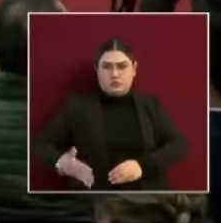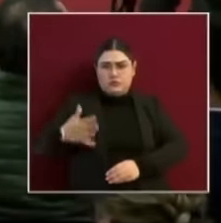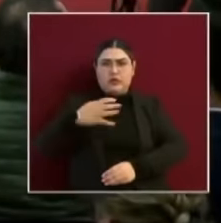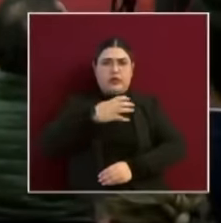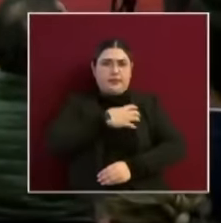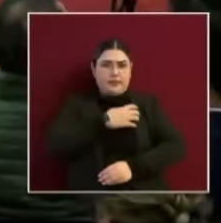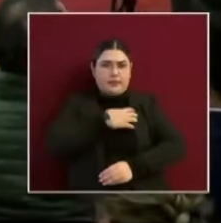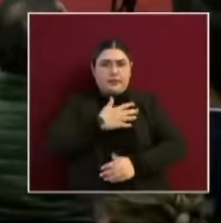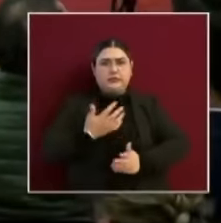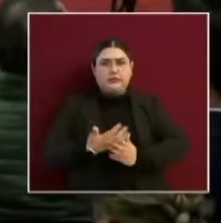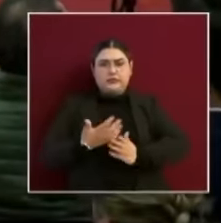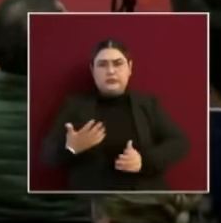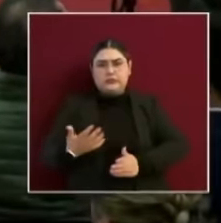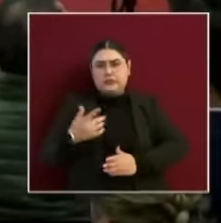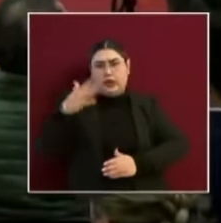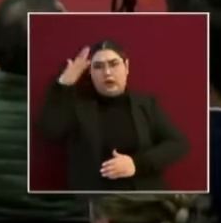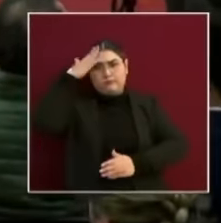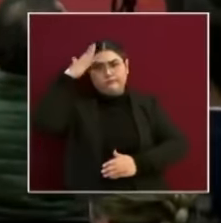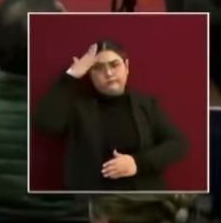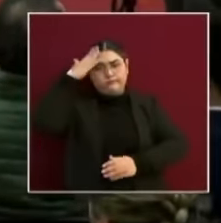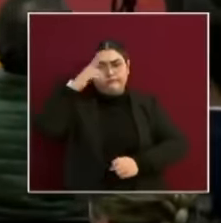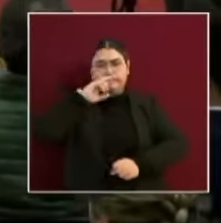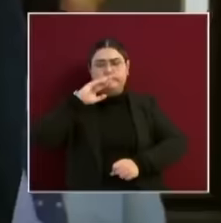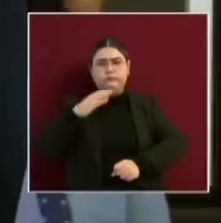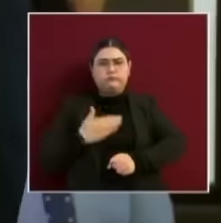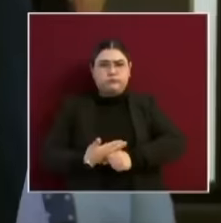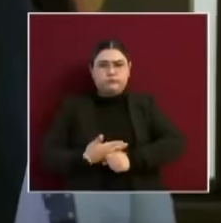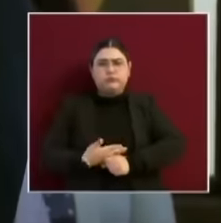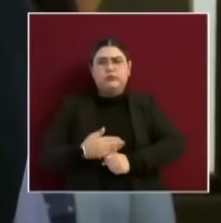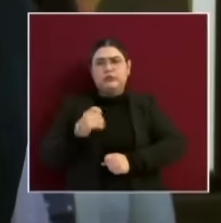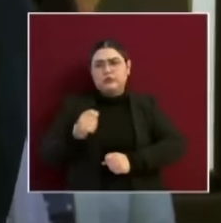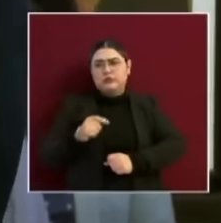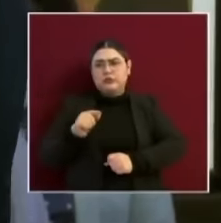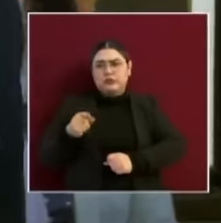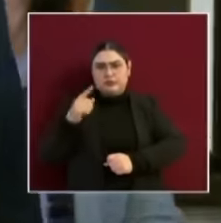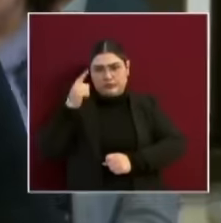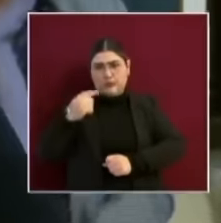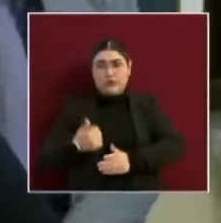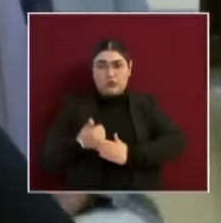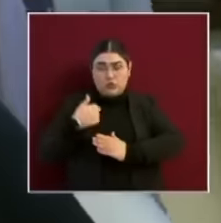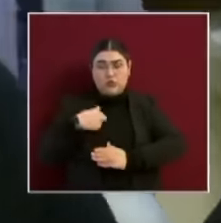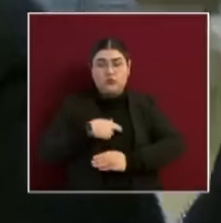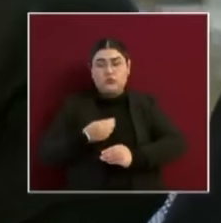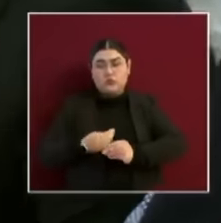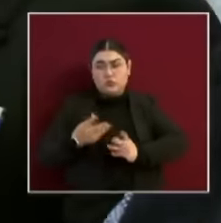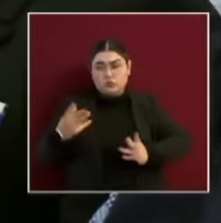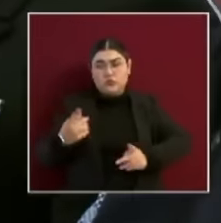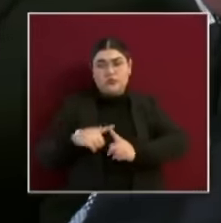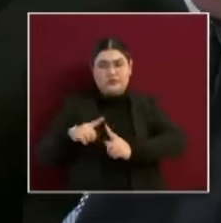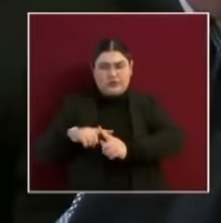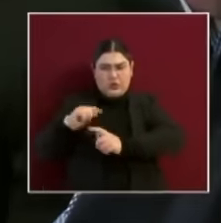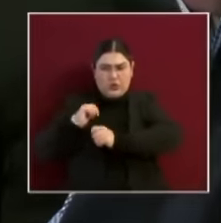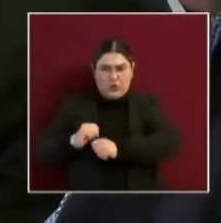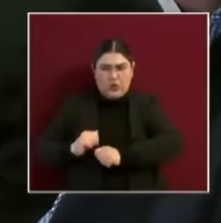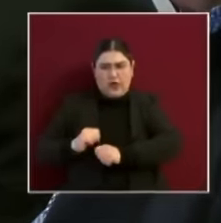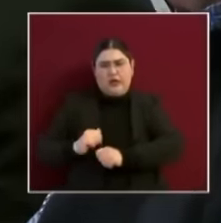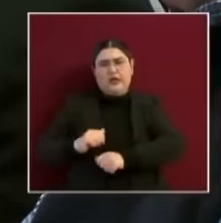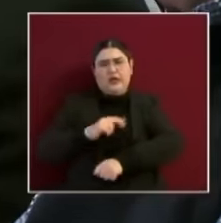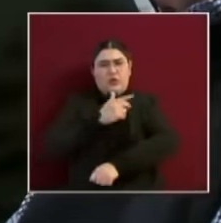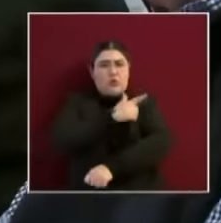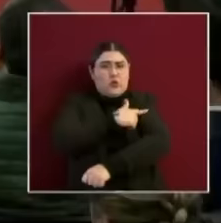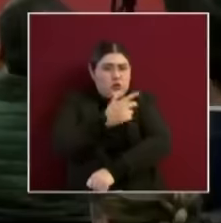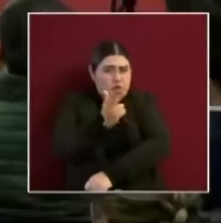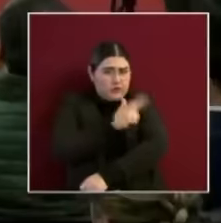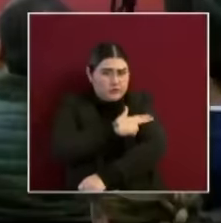siempre agradecidos con la Secretaría de Marina. Nos ayuda muchísimo el Ejército, la Guardia Nacional, todas